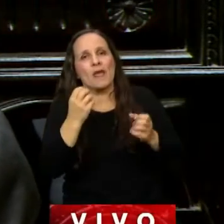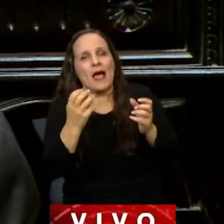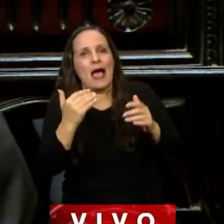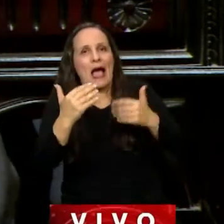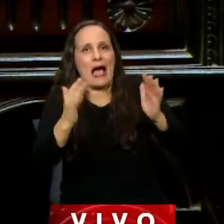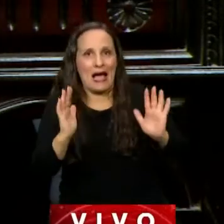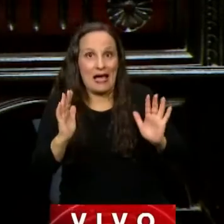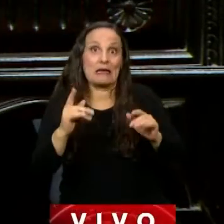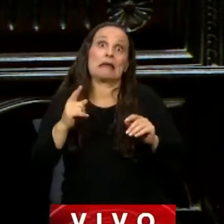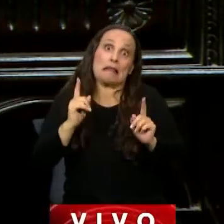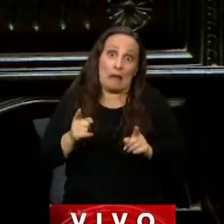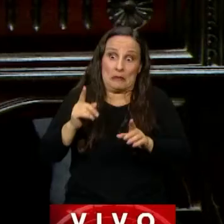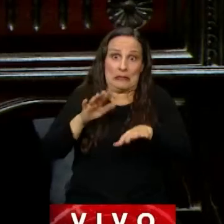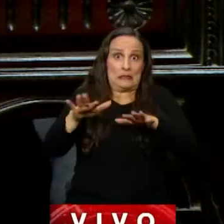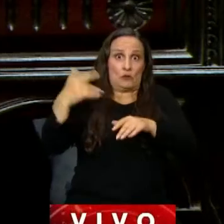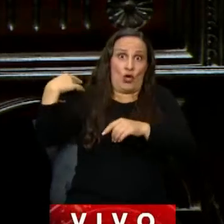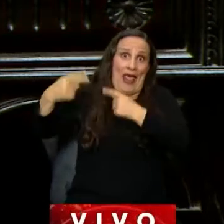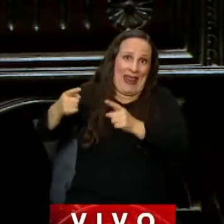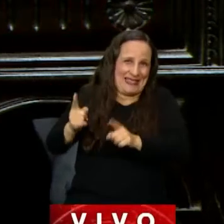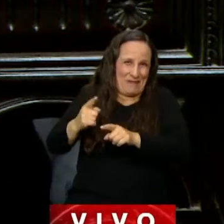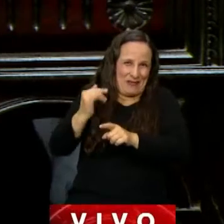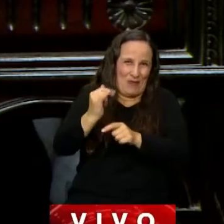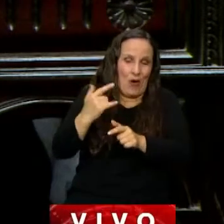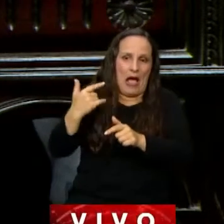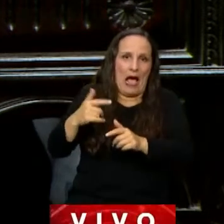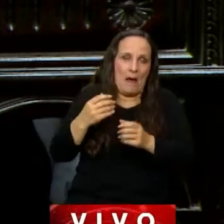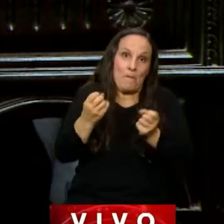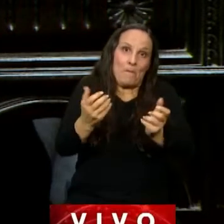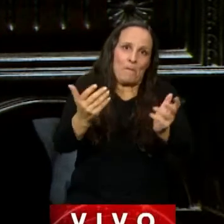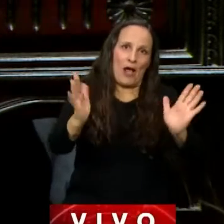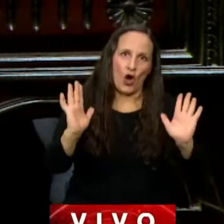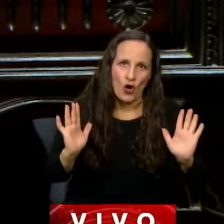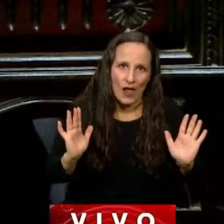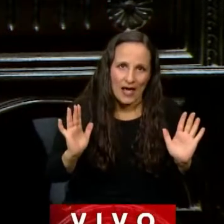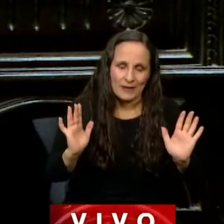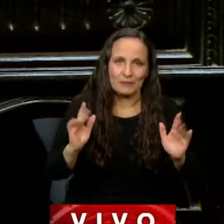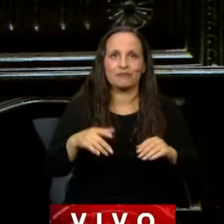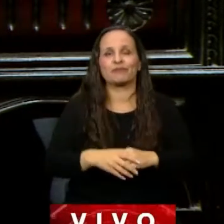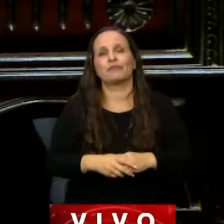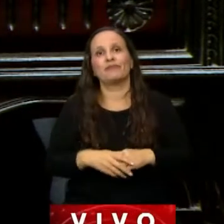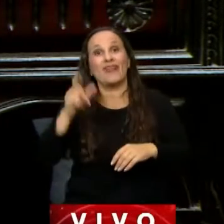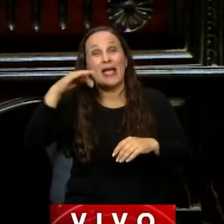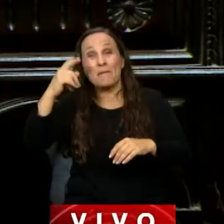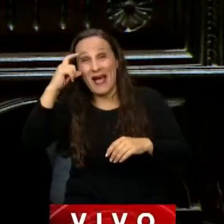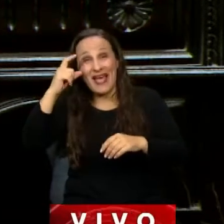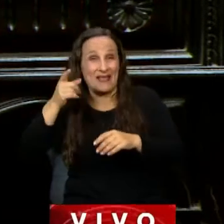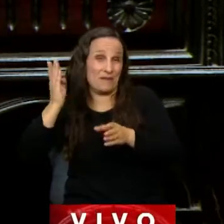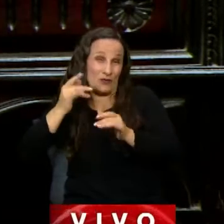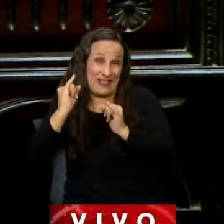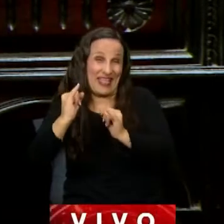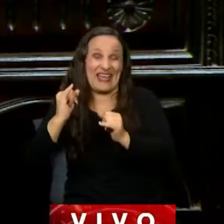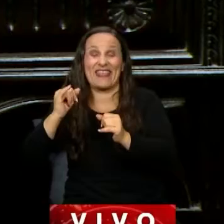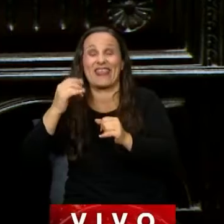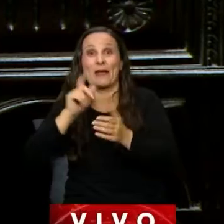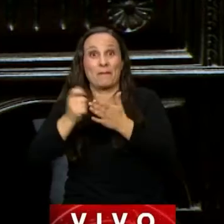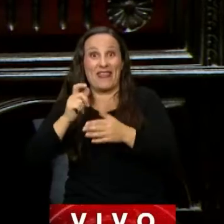niveles de esa herencia recibida. El último dato del estimador de actividad económica, el EMAE, del mes de agosto, registra